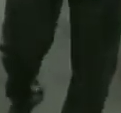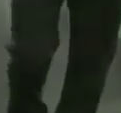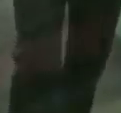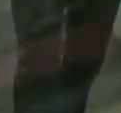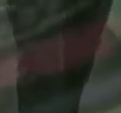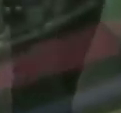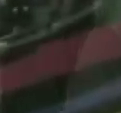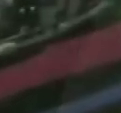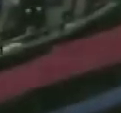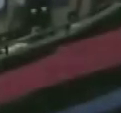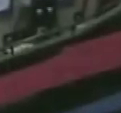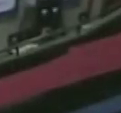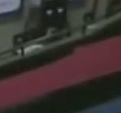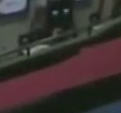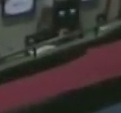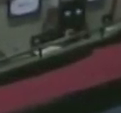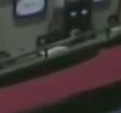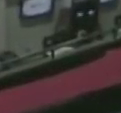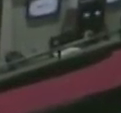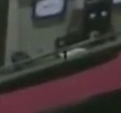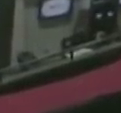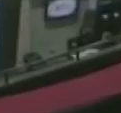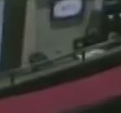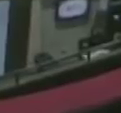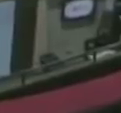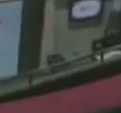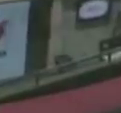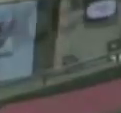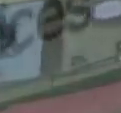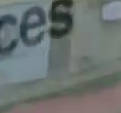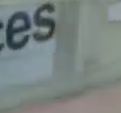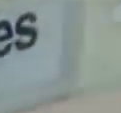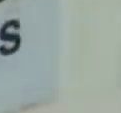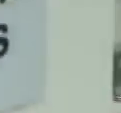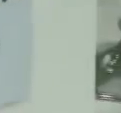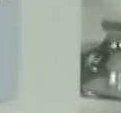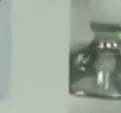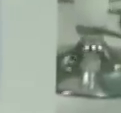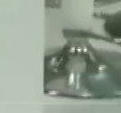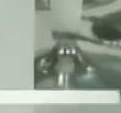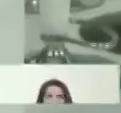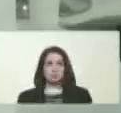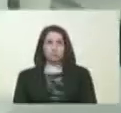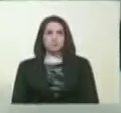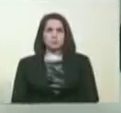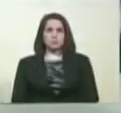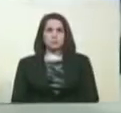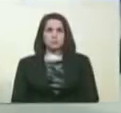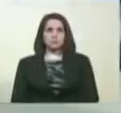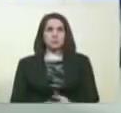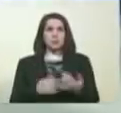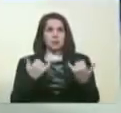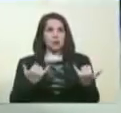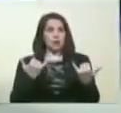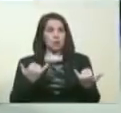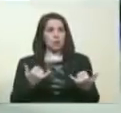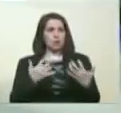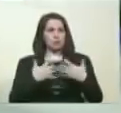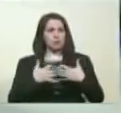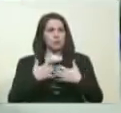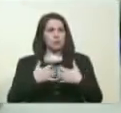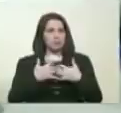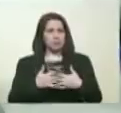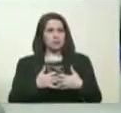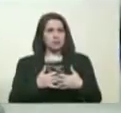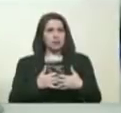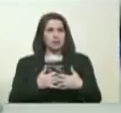a participar. Vicepresidente Ejecutivo, adelante, aquí están las tapas amarillas. Sí, esta es una empresa nacional, Tapa